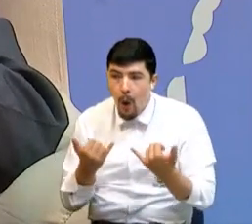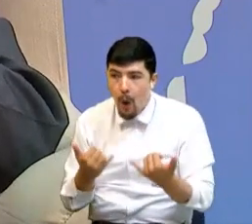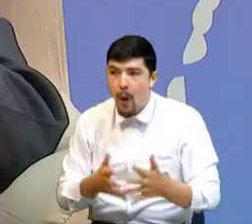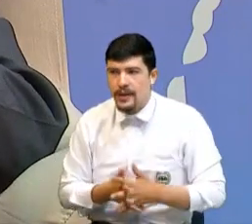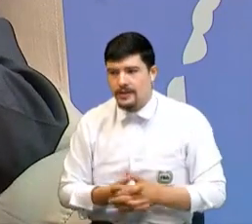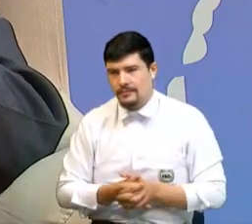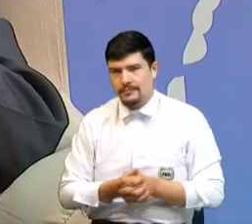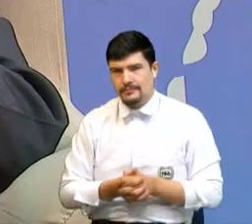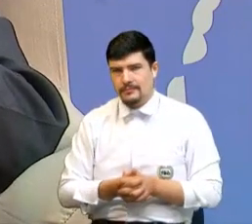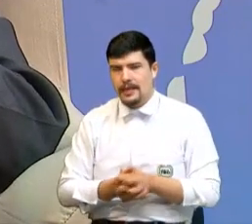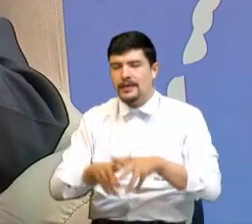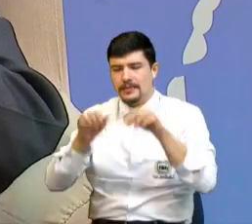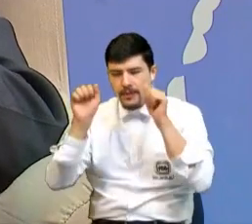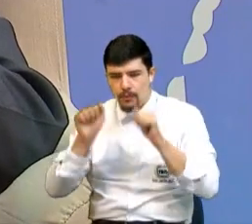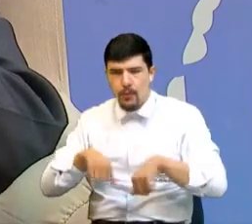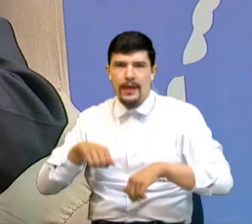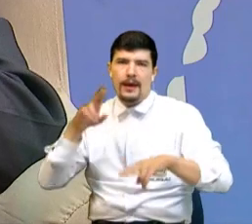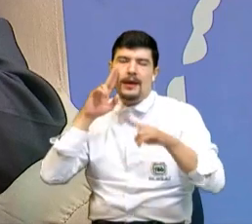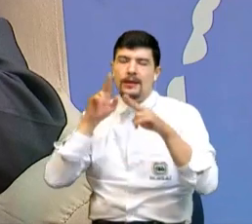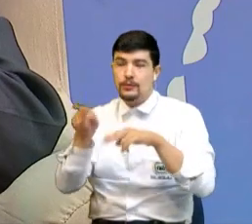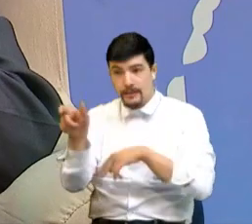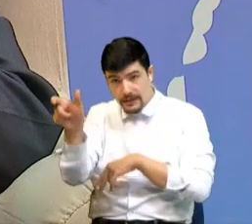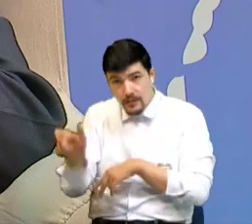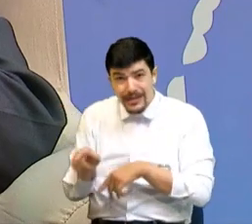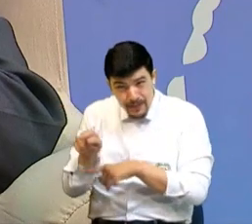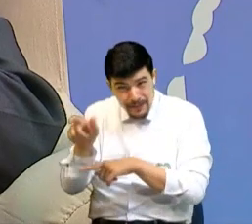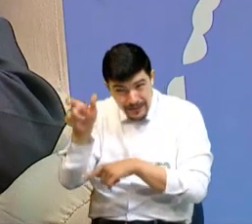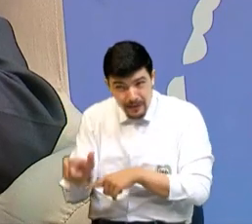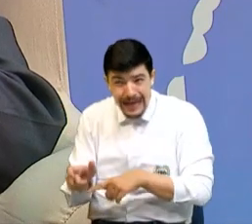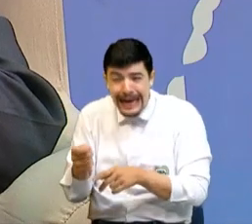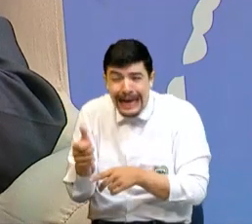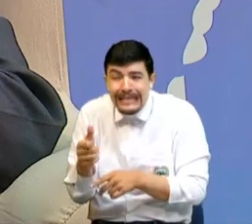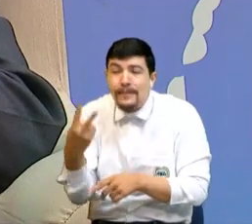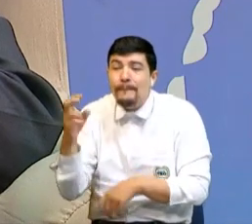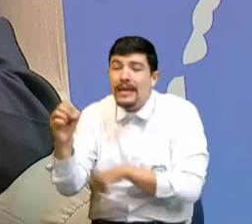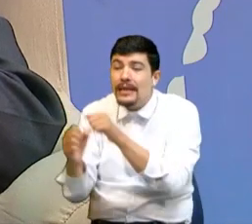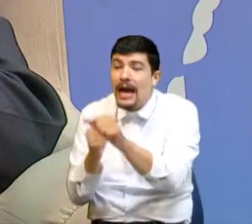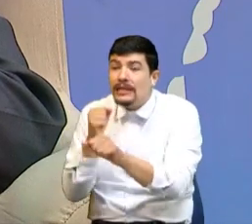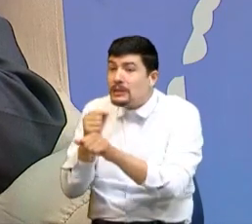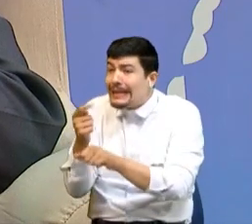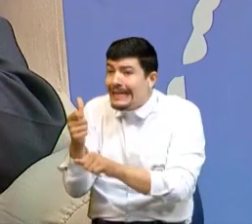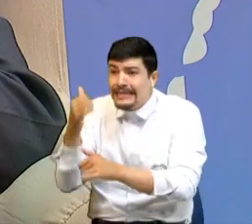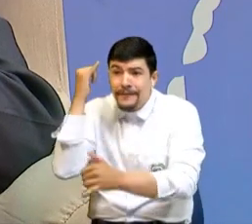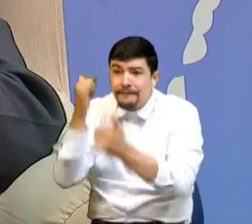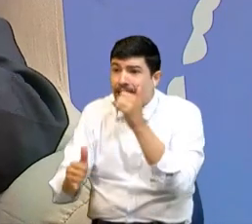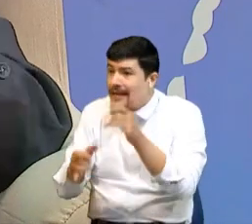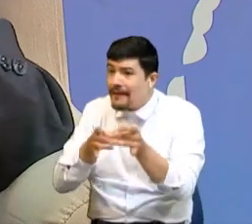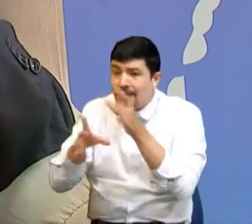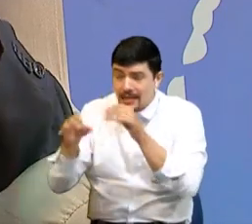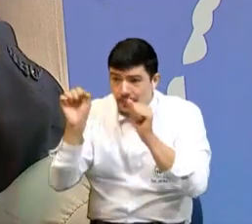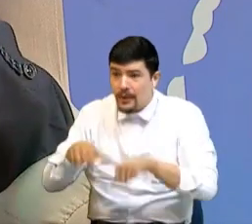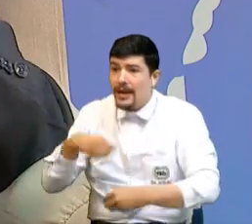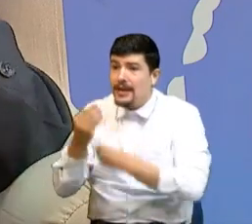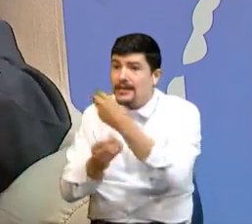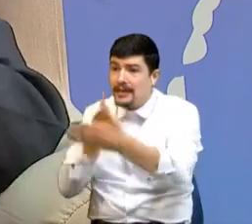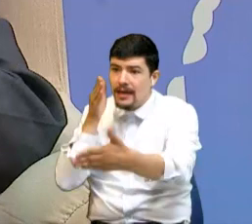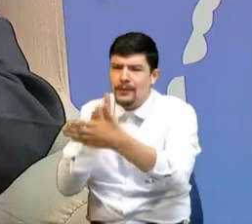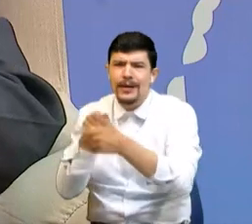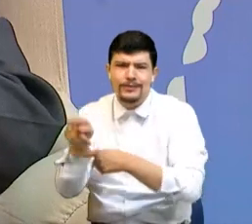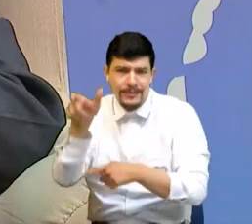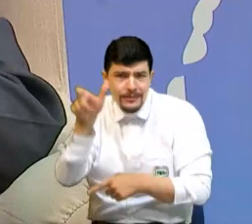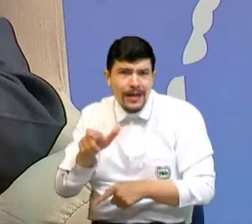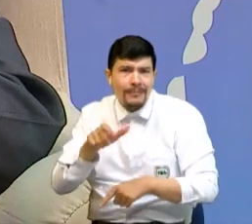ponga en conocimiento de las autoridades judiciales este tipo de situaciones. Conocimiento